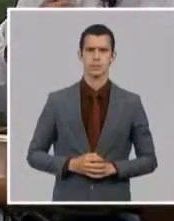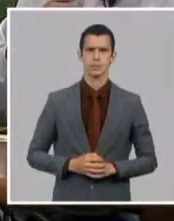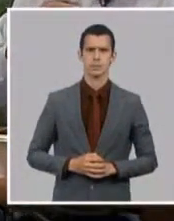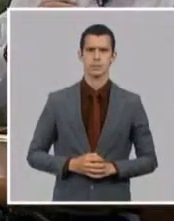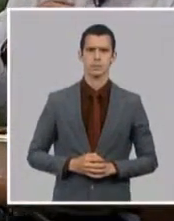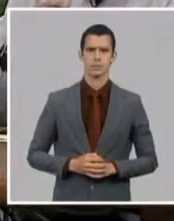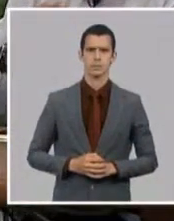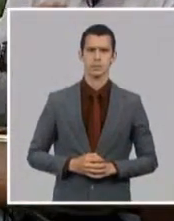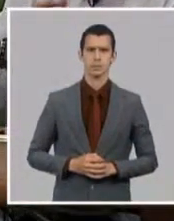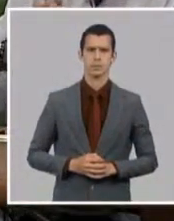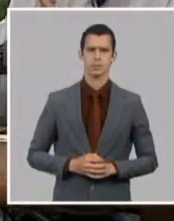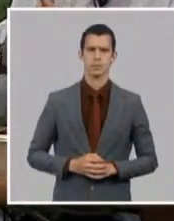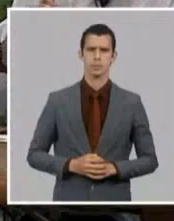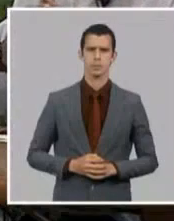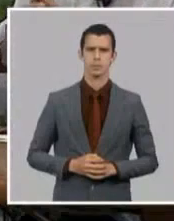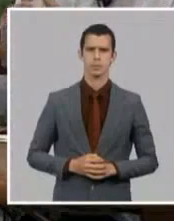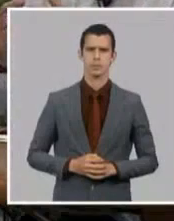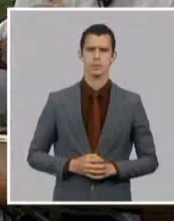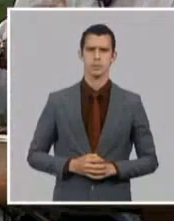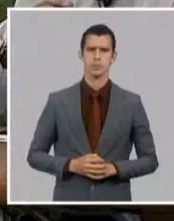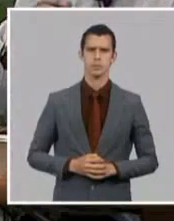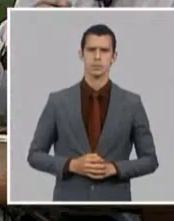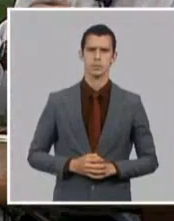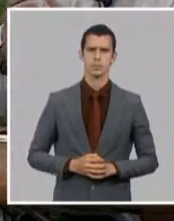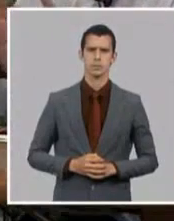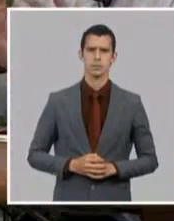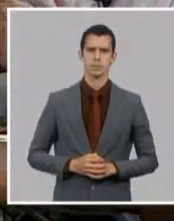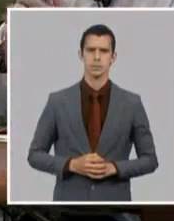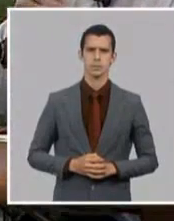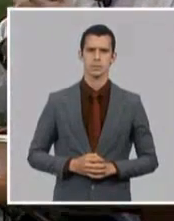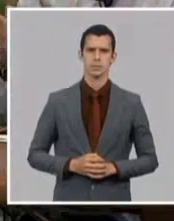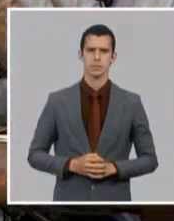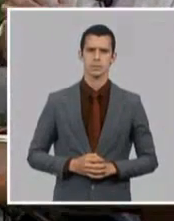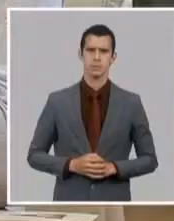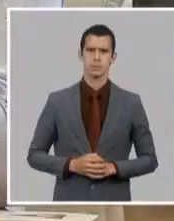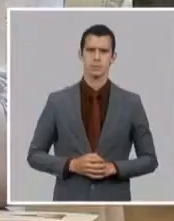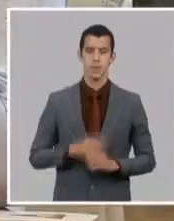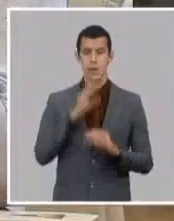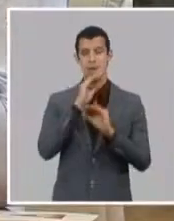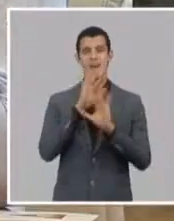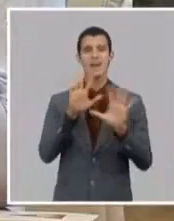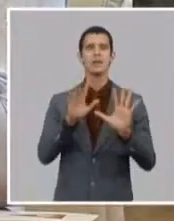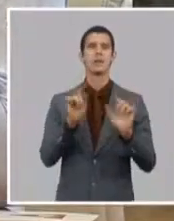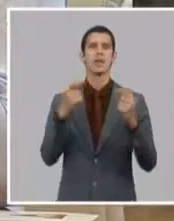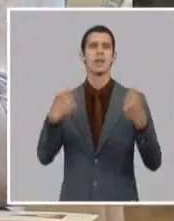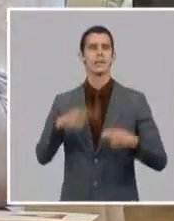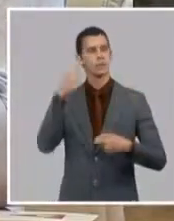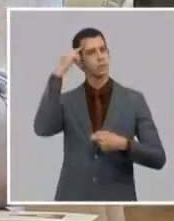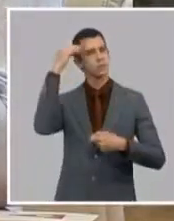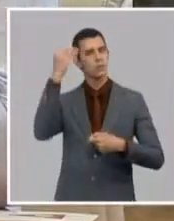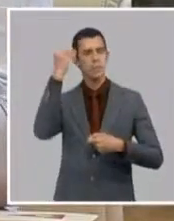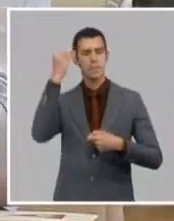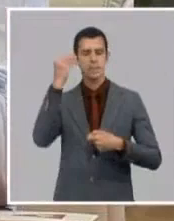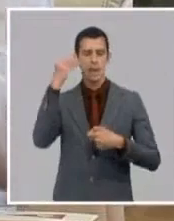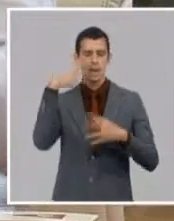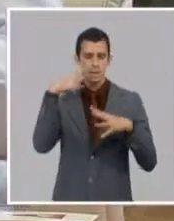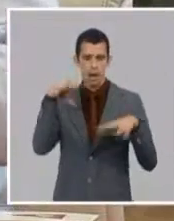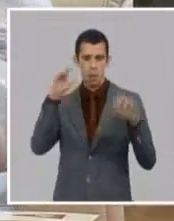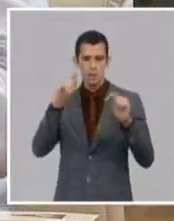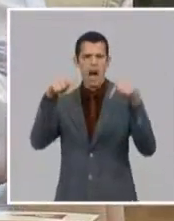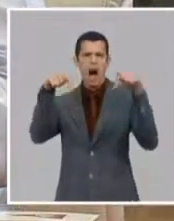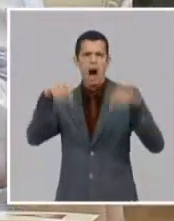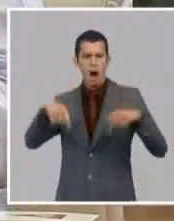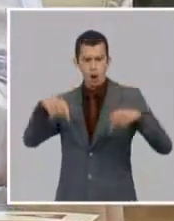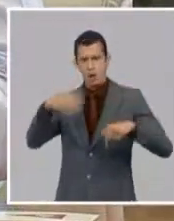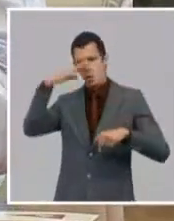Y por ejemplo, y es otro elemento de contexto, de realidad, en medio de todo eso, en medio de